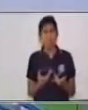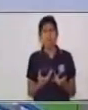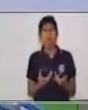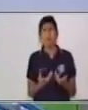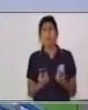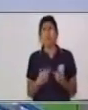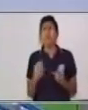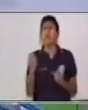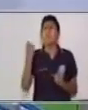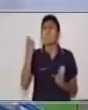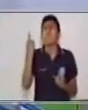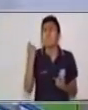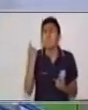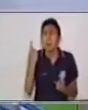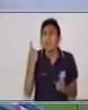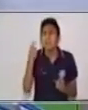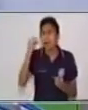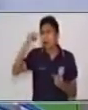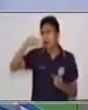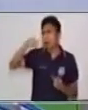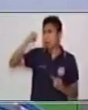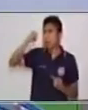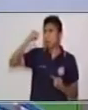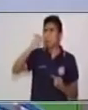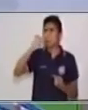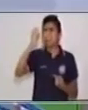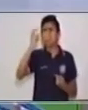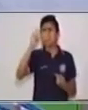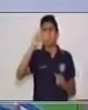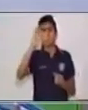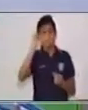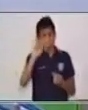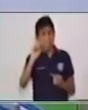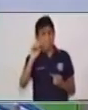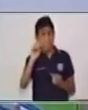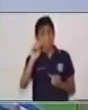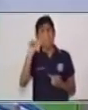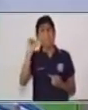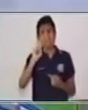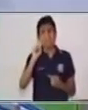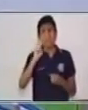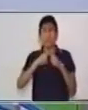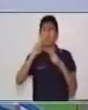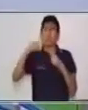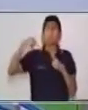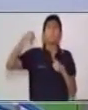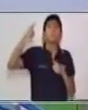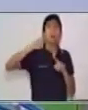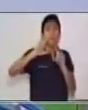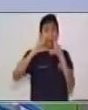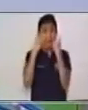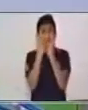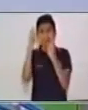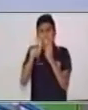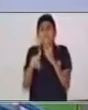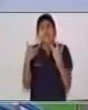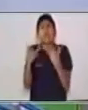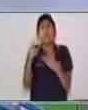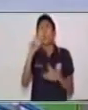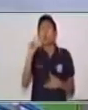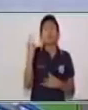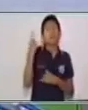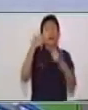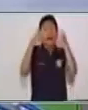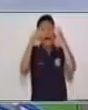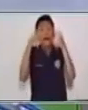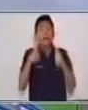nos hace falta la microestructura de la oración compuesta? Sí, nos hace falta y eso va a ser para la siguiente clase. Aquí únicamente estamos realizando